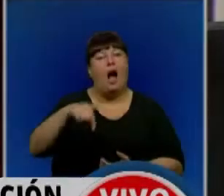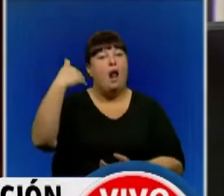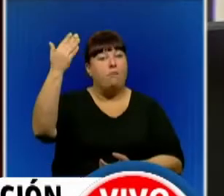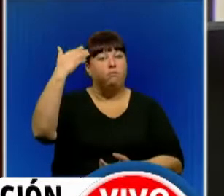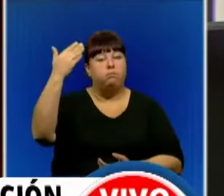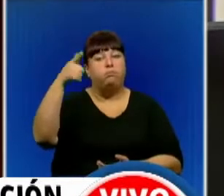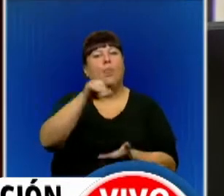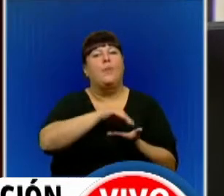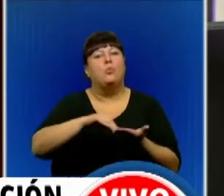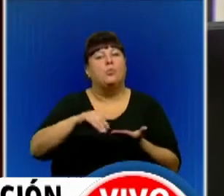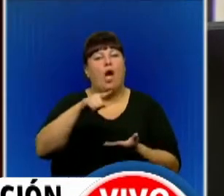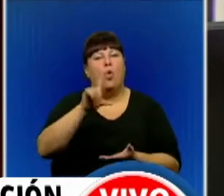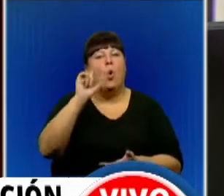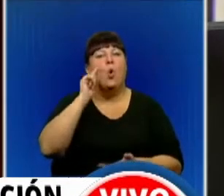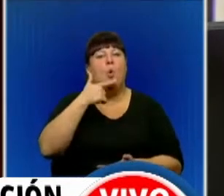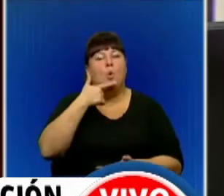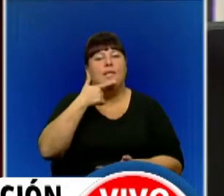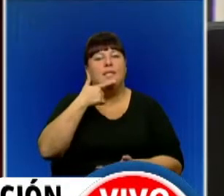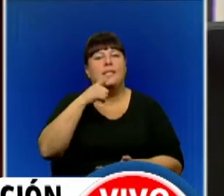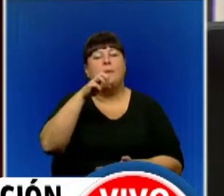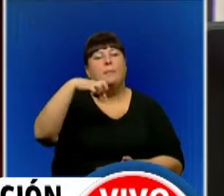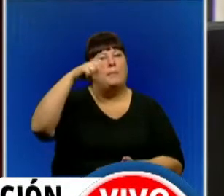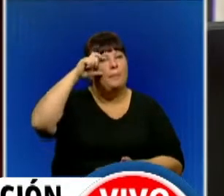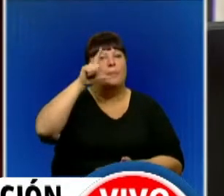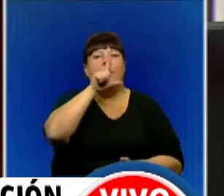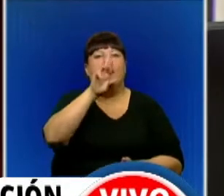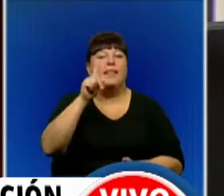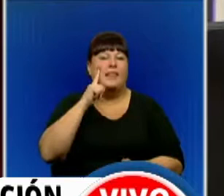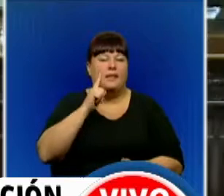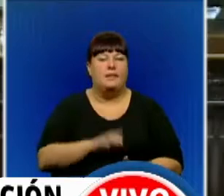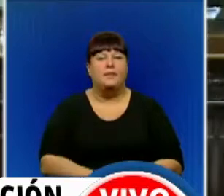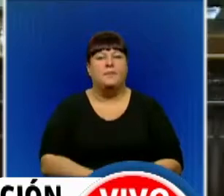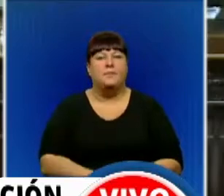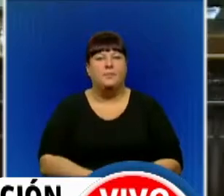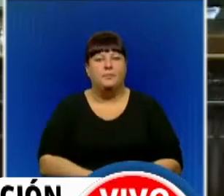Sobre la palabra, el diputado Luis Alfonso Petri.